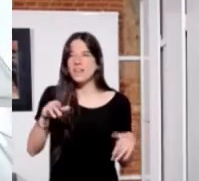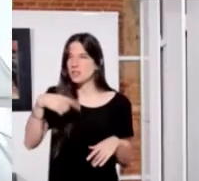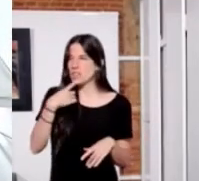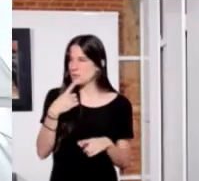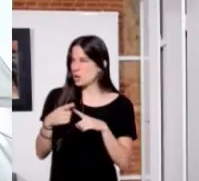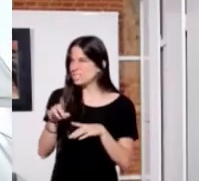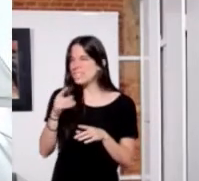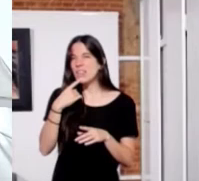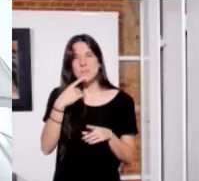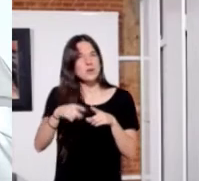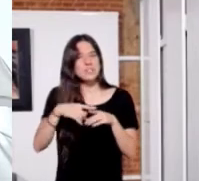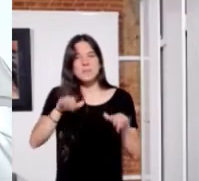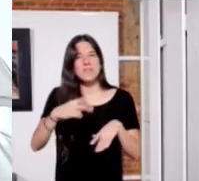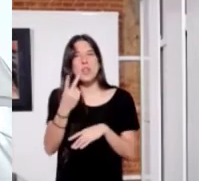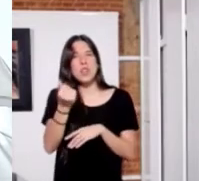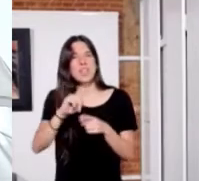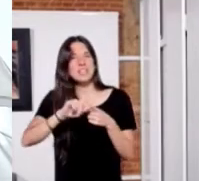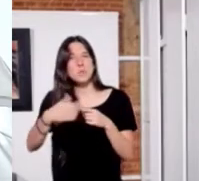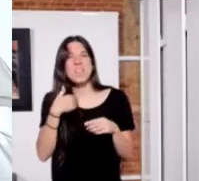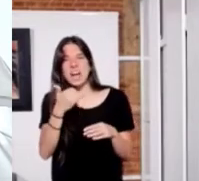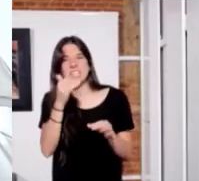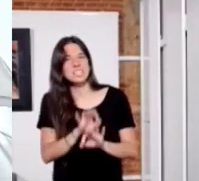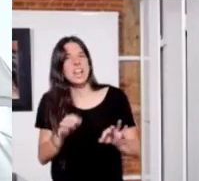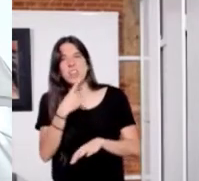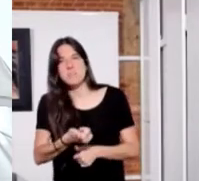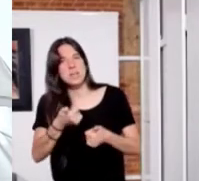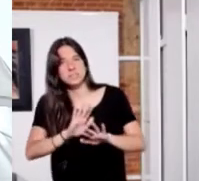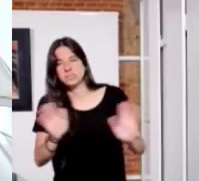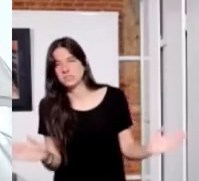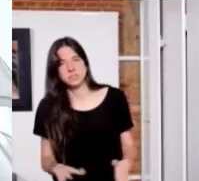pero a los dos días ya prácticamente nadie decía nada.